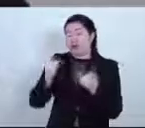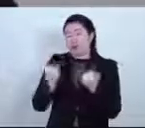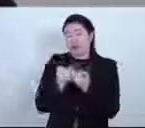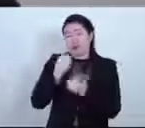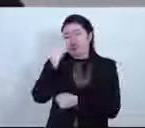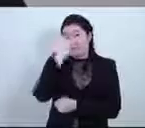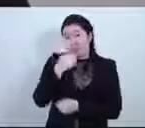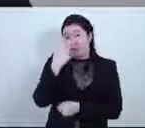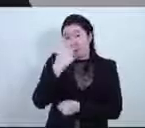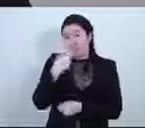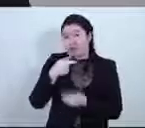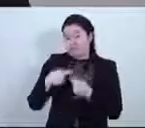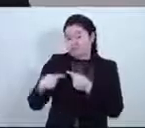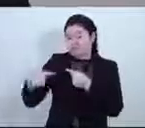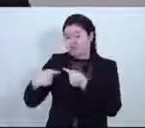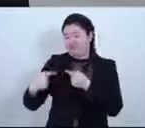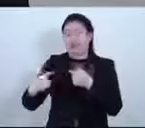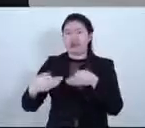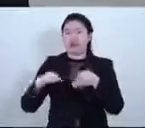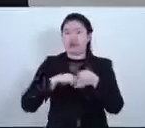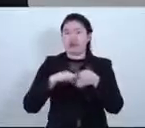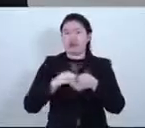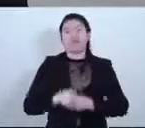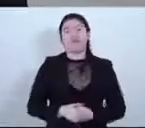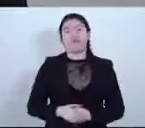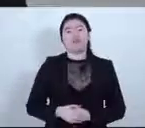adyacentes. Figura